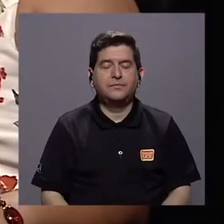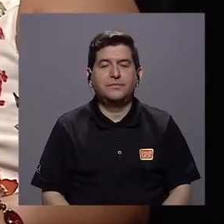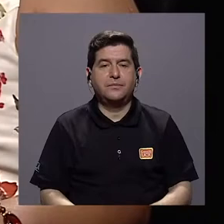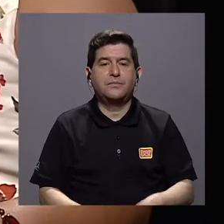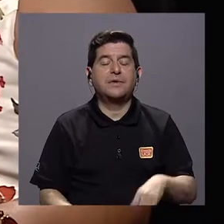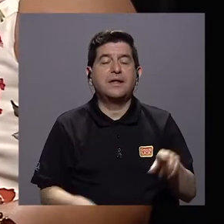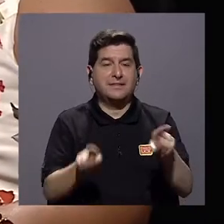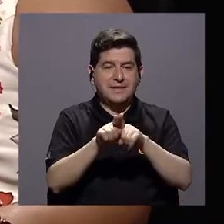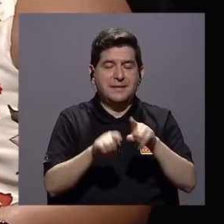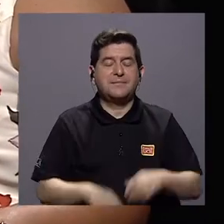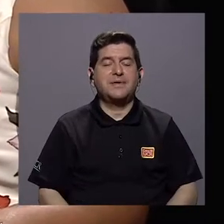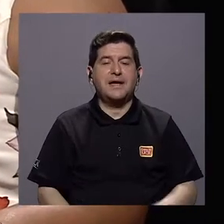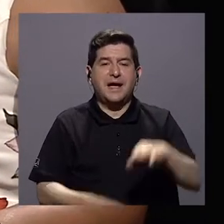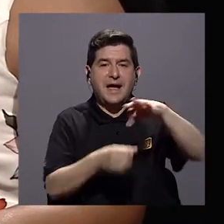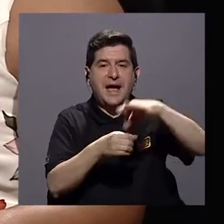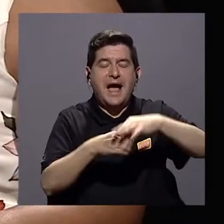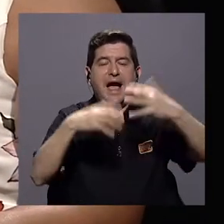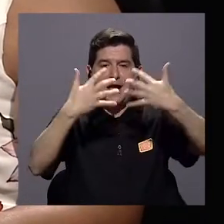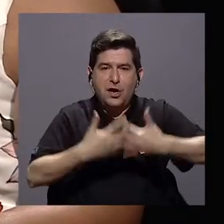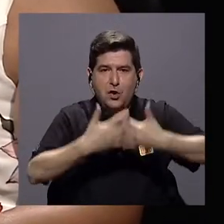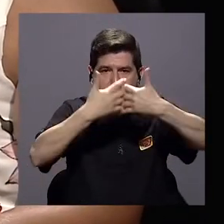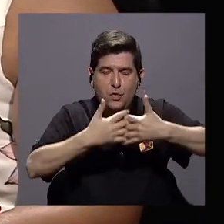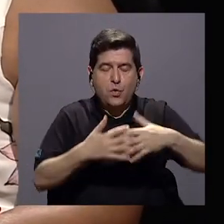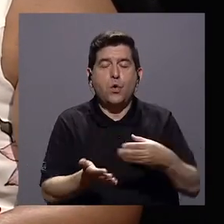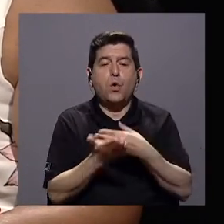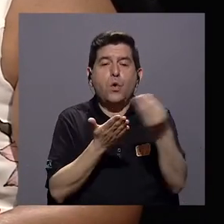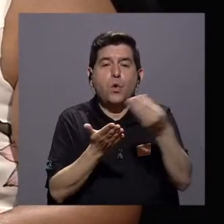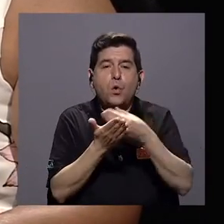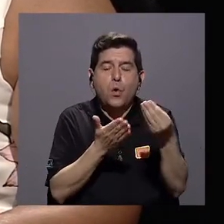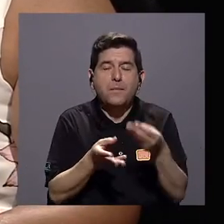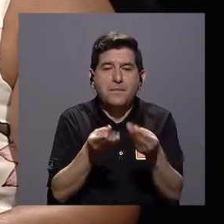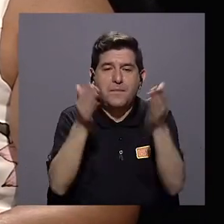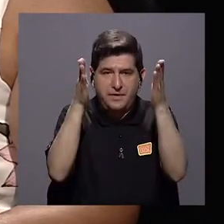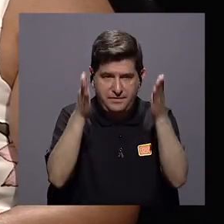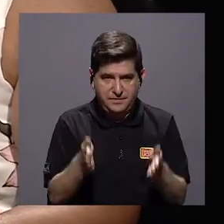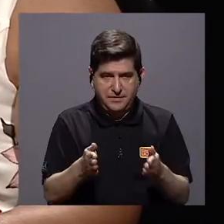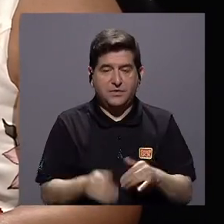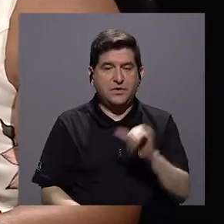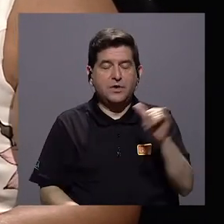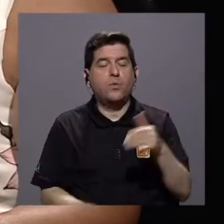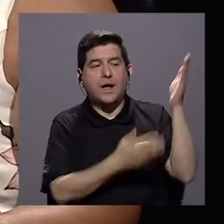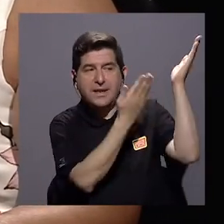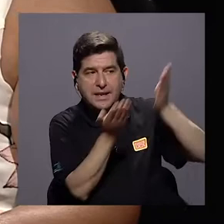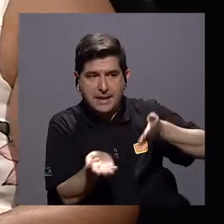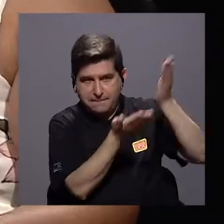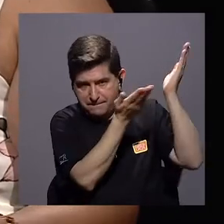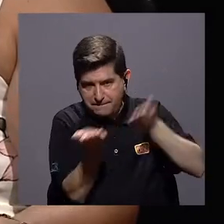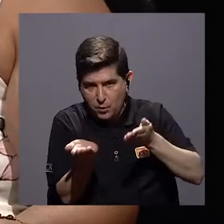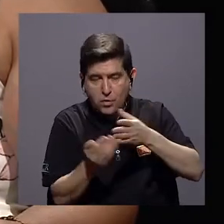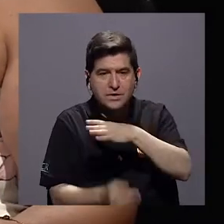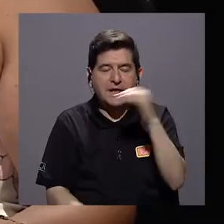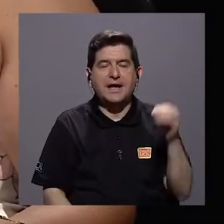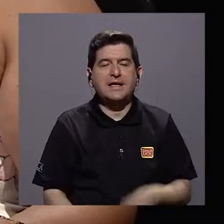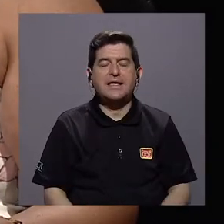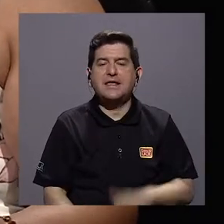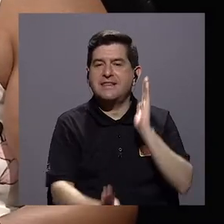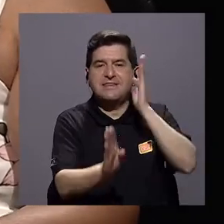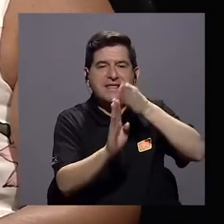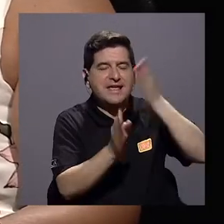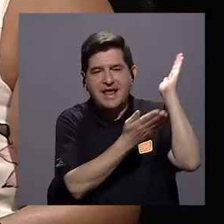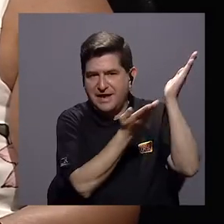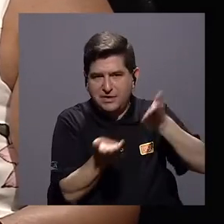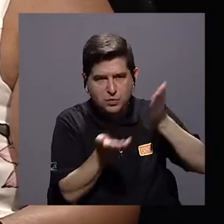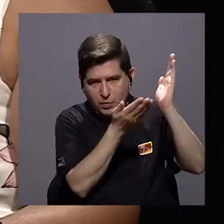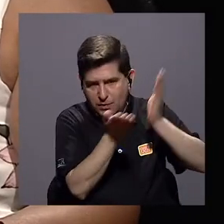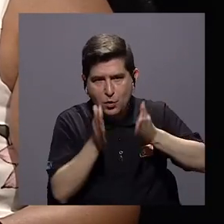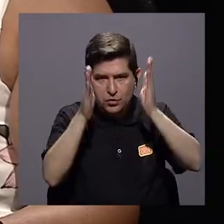los agroindustriales, que son los que le compran a nuestros productores y también importan, y los importadores